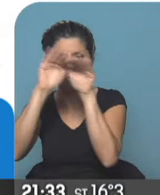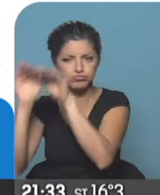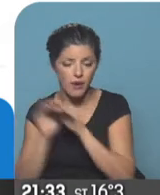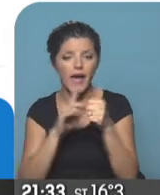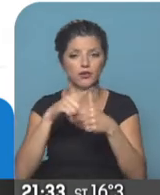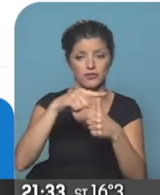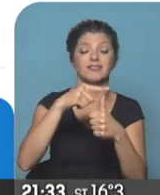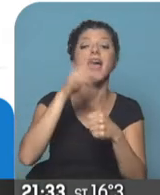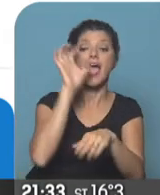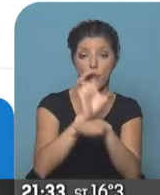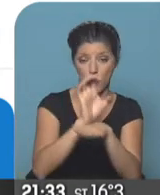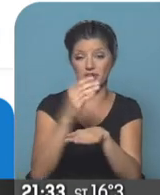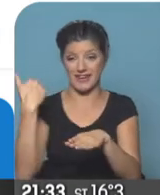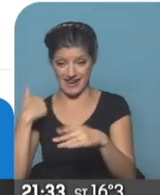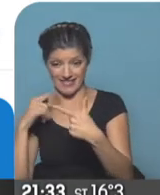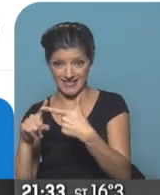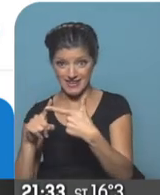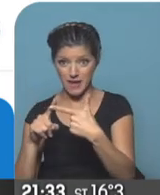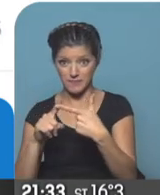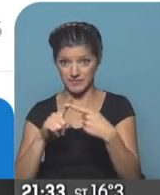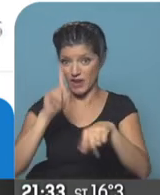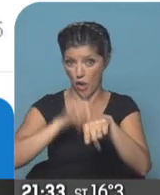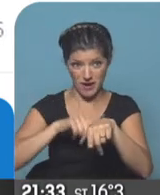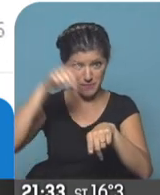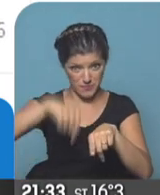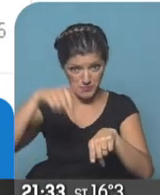Ecuador y la Argentina van a jugar hora